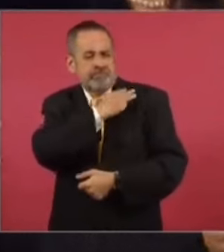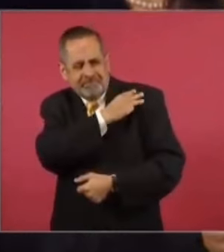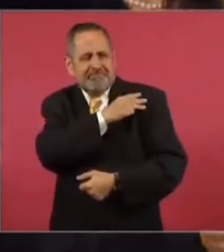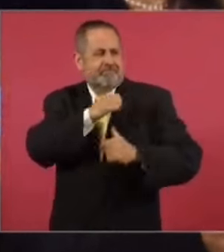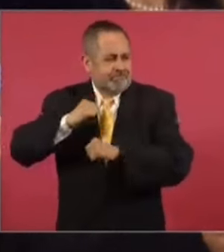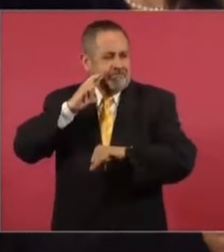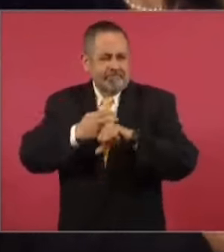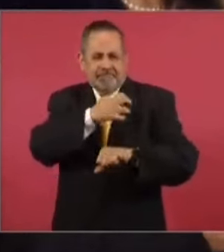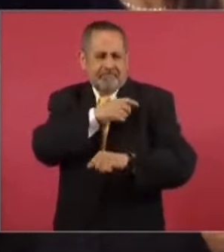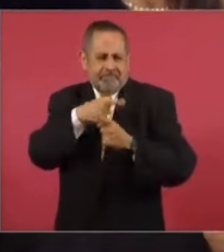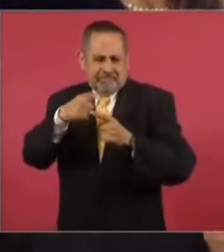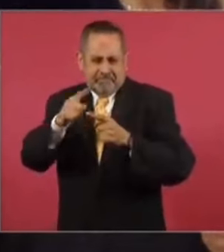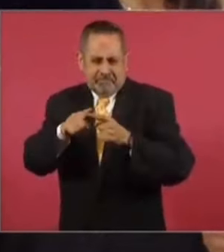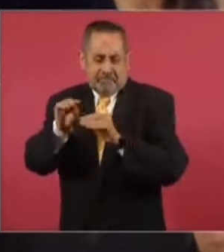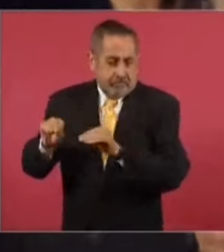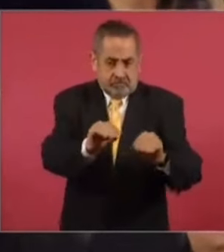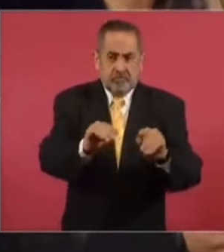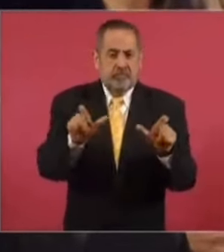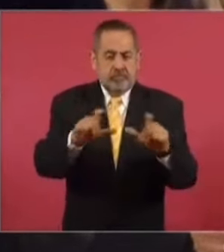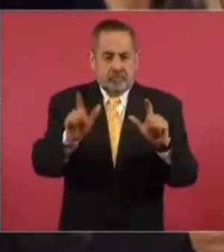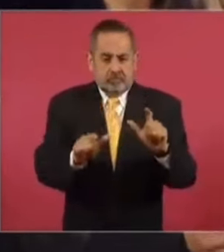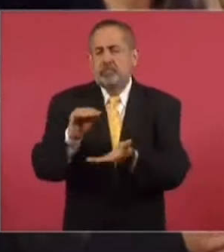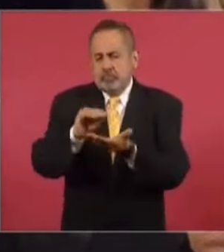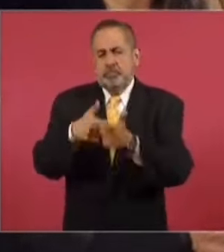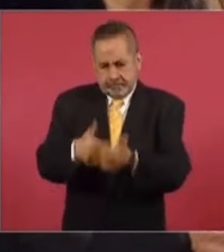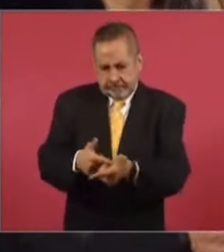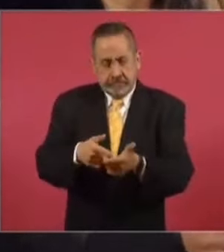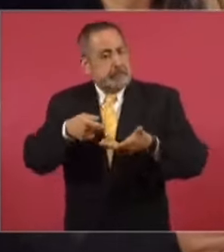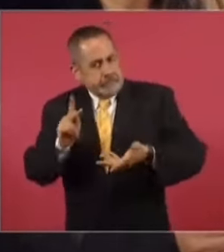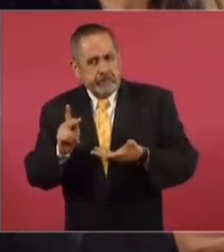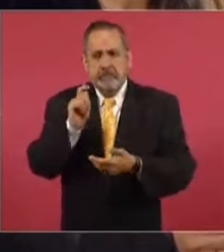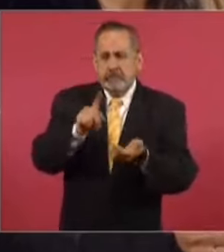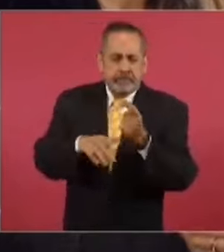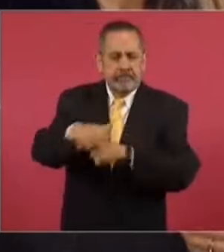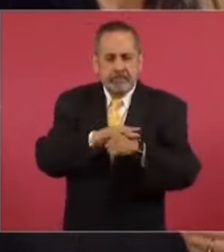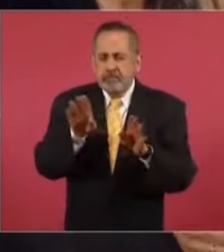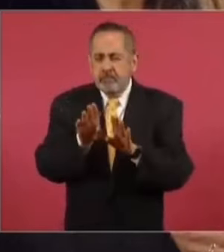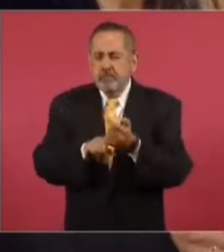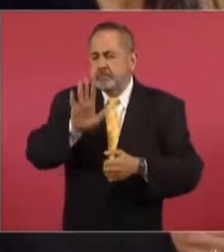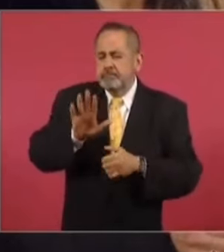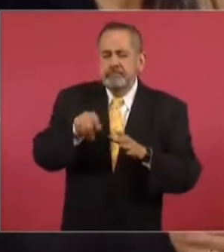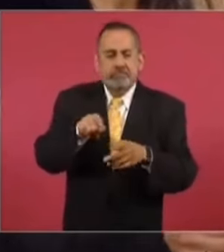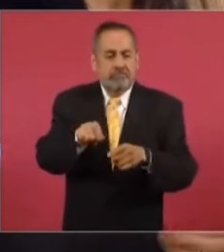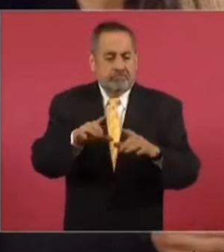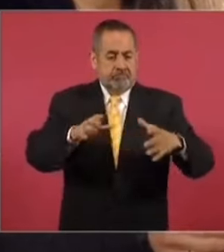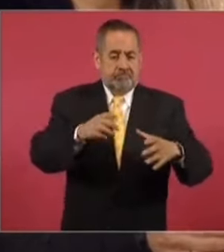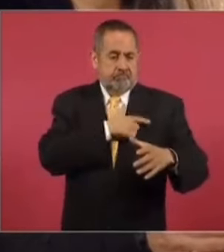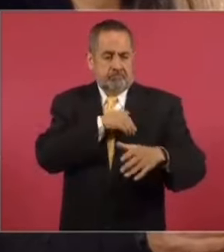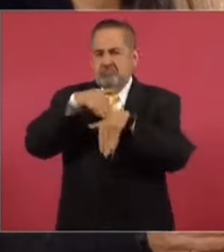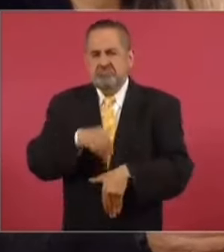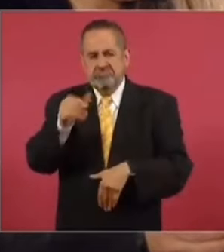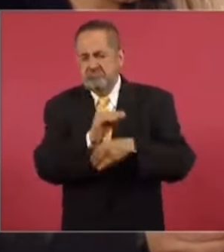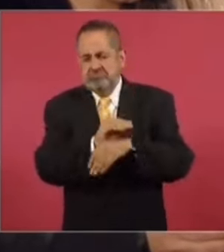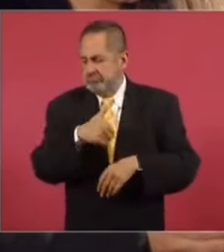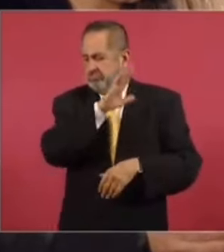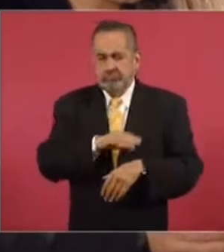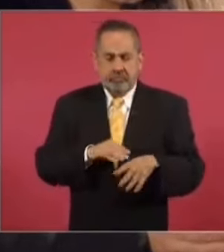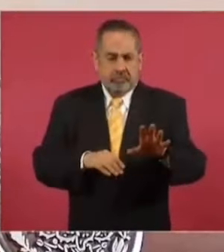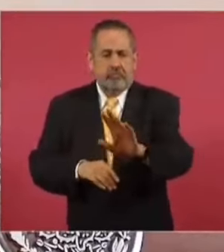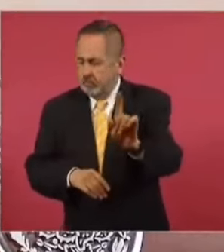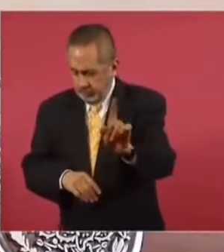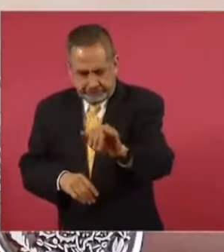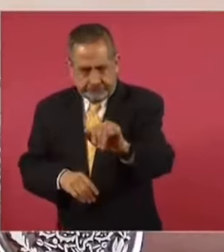de los militares que fueron asignados a la Guardia Nacional. Sin embargo, quisiera preguntarle si usted entonces interpreta que esta es la antesala de que no se va a acatar la resolución de la Corte que me